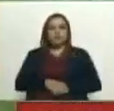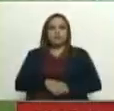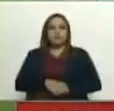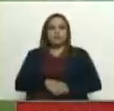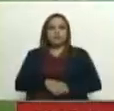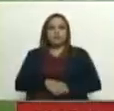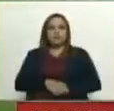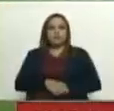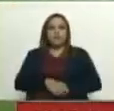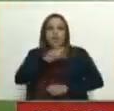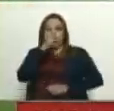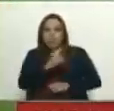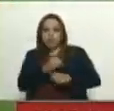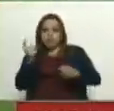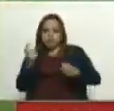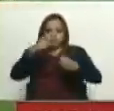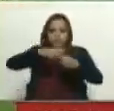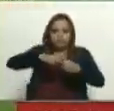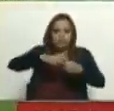deben involucrarse